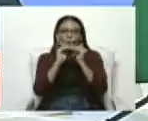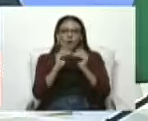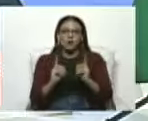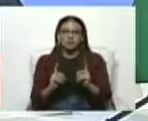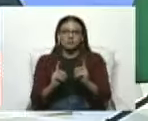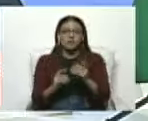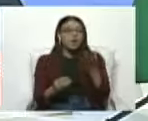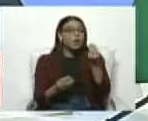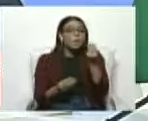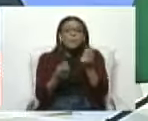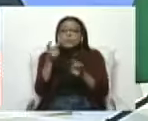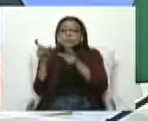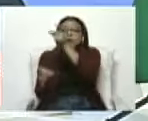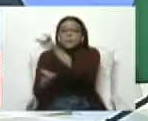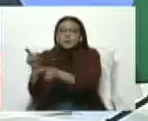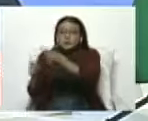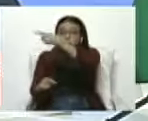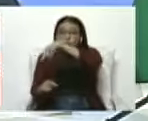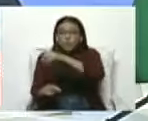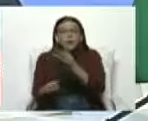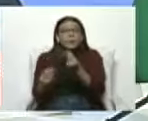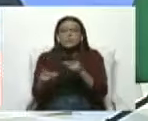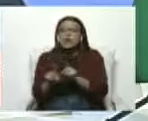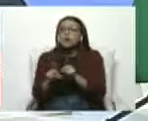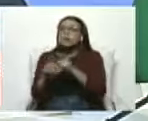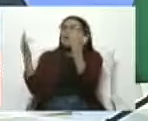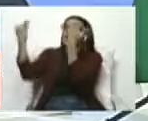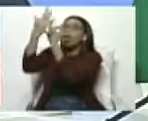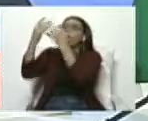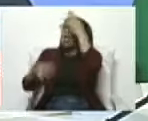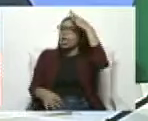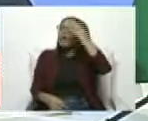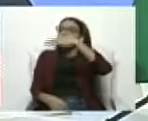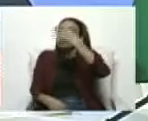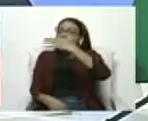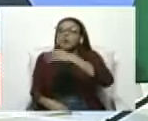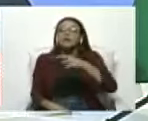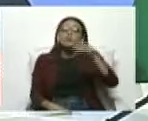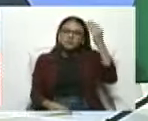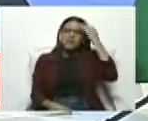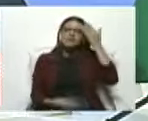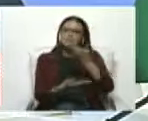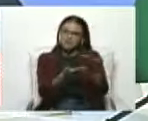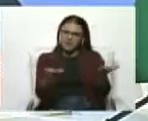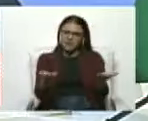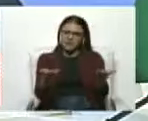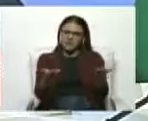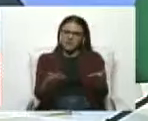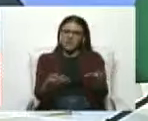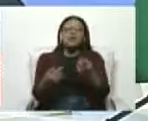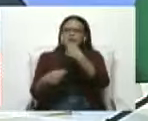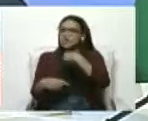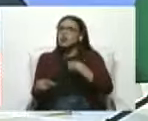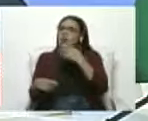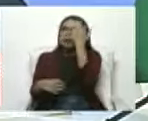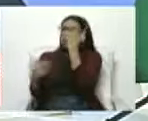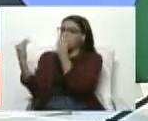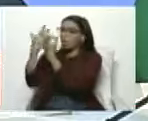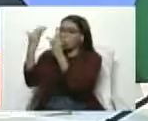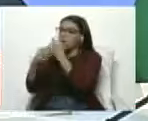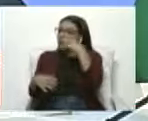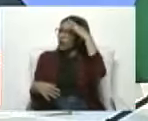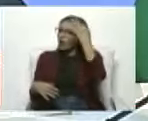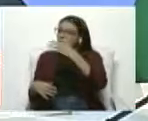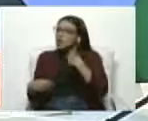Mucha gente que fue manipulada, engañada, los que estamos aquí los conocemos algunos, salieron a generar